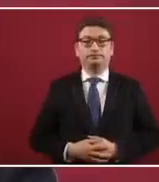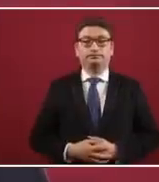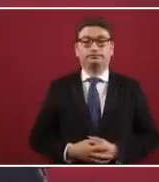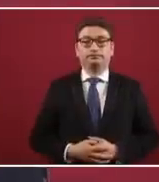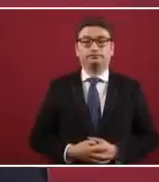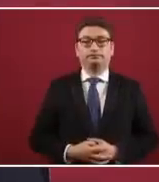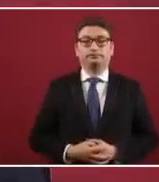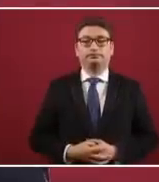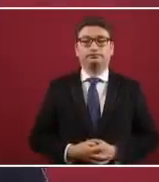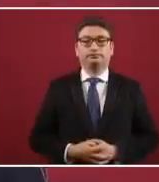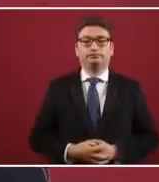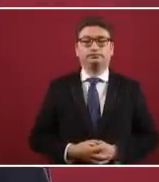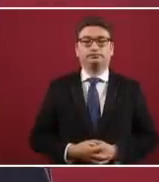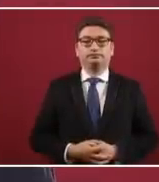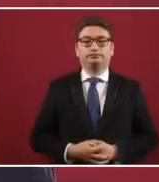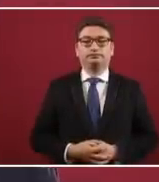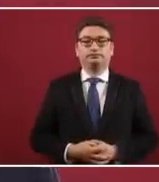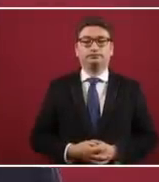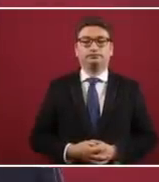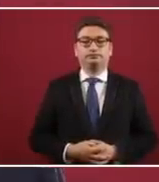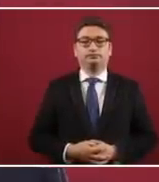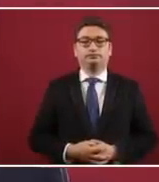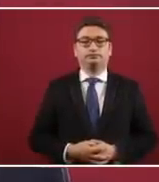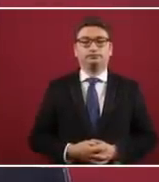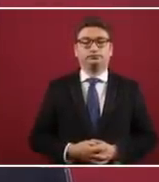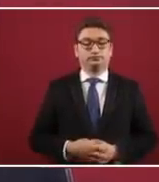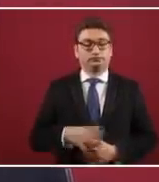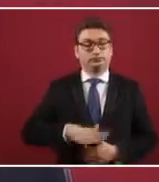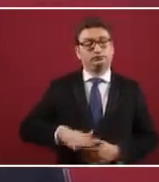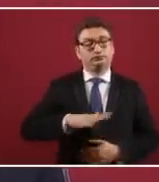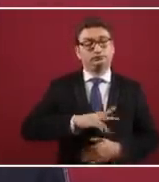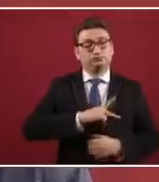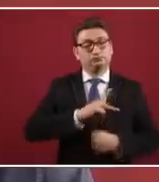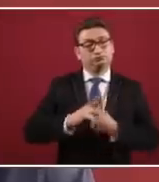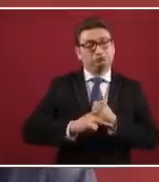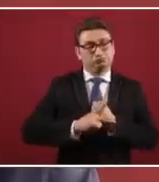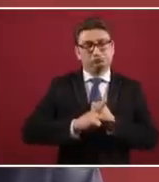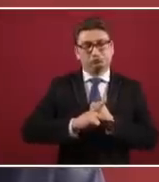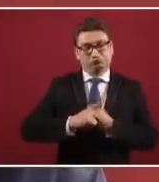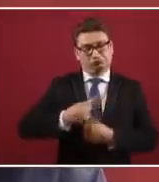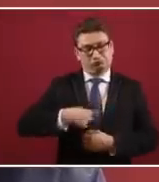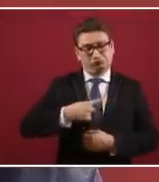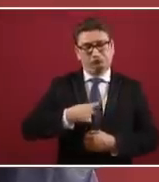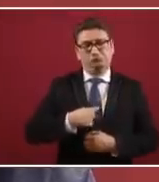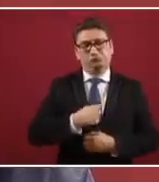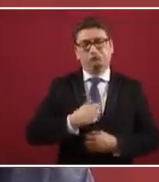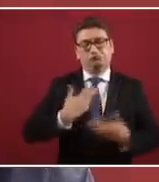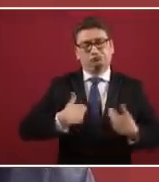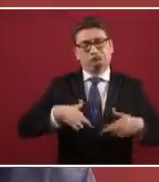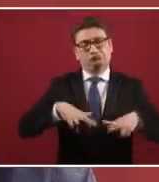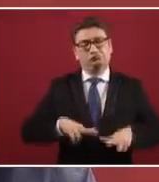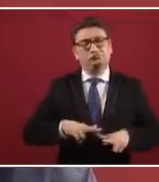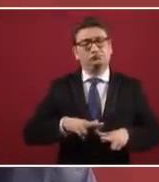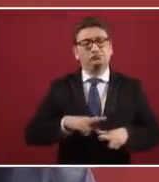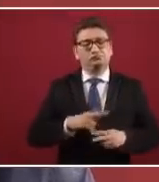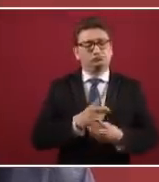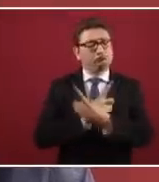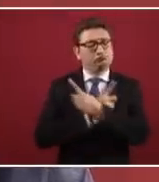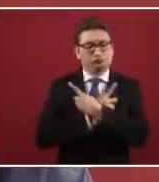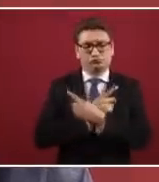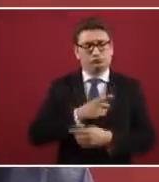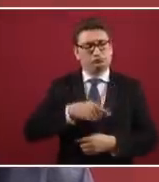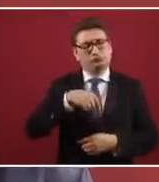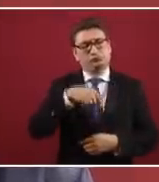con dignidad a nuestro país y no tenemos nada de qué avergonzarnos. Se